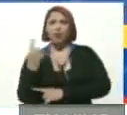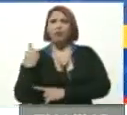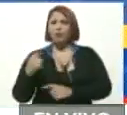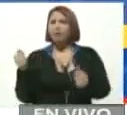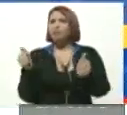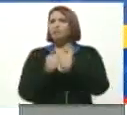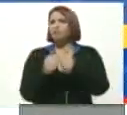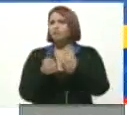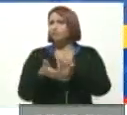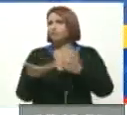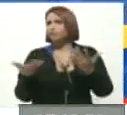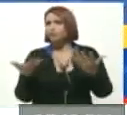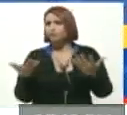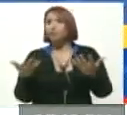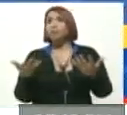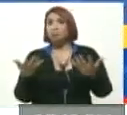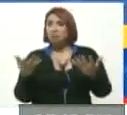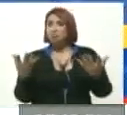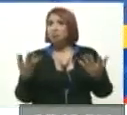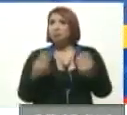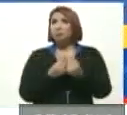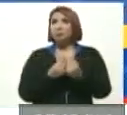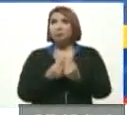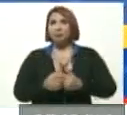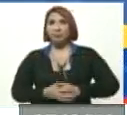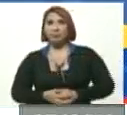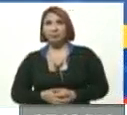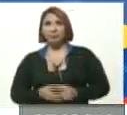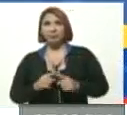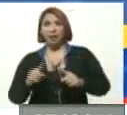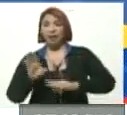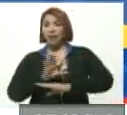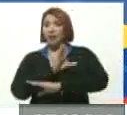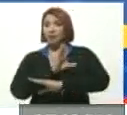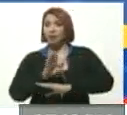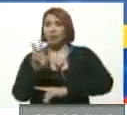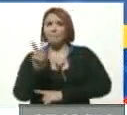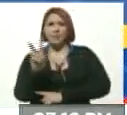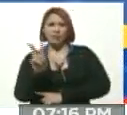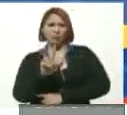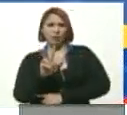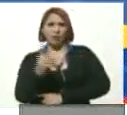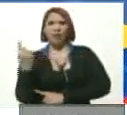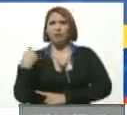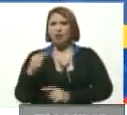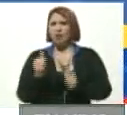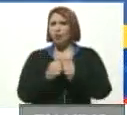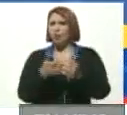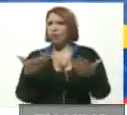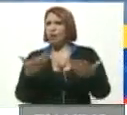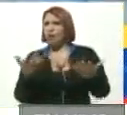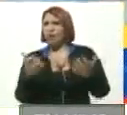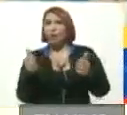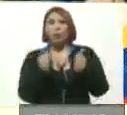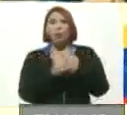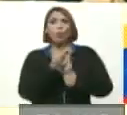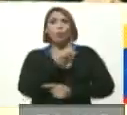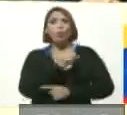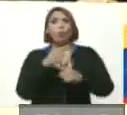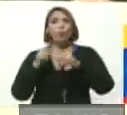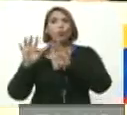tiene con qué. Mira, la cosa pega, ¿vale? Para la canción. Venezuela tiene con qué. Con el